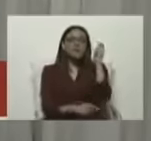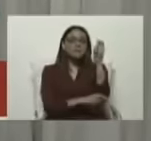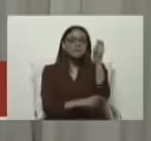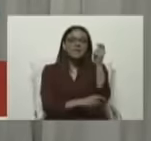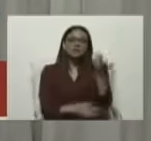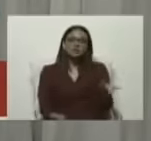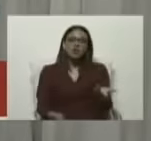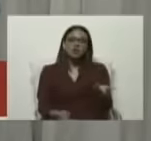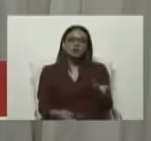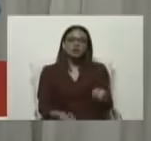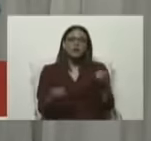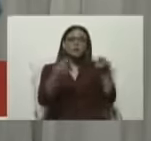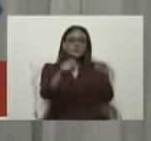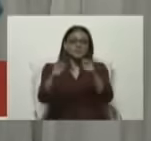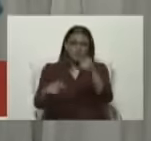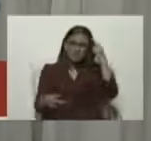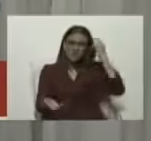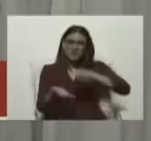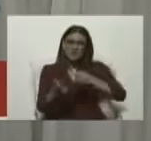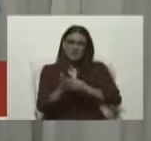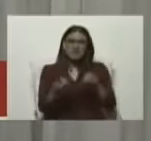Privatizar las pensiones. ¿Sabe qué significa eso?